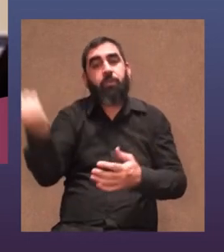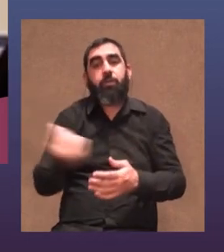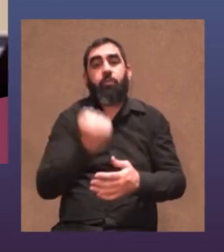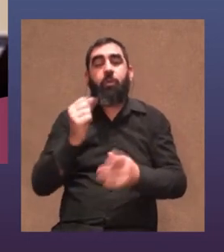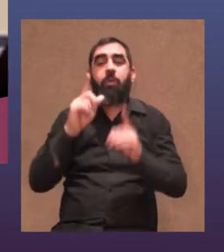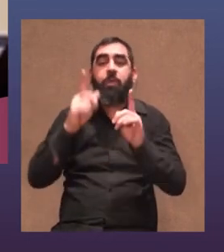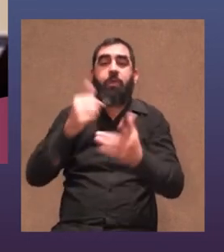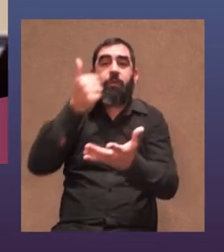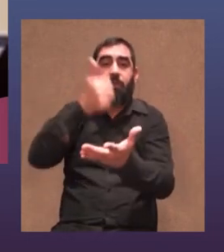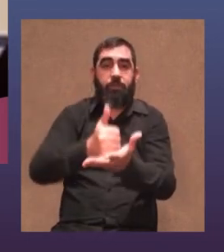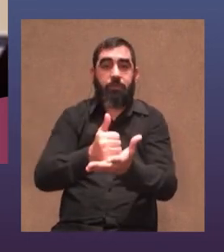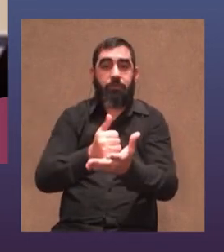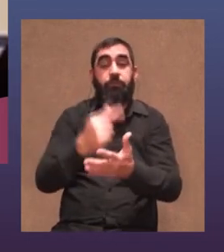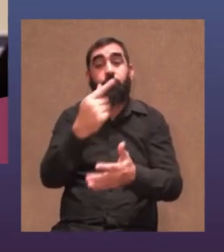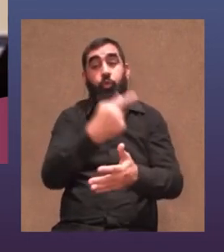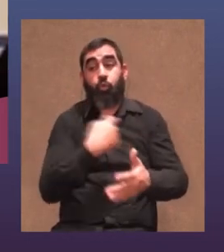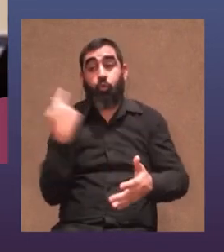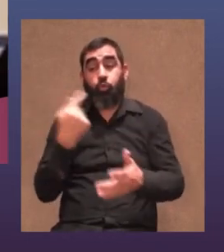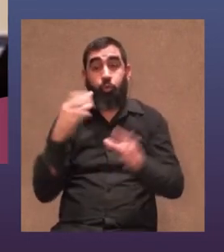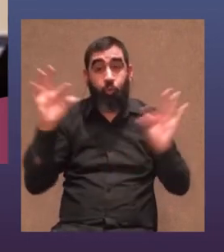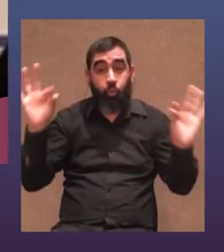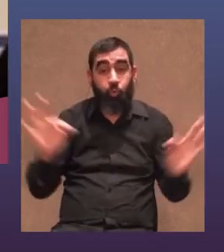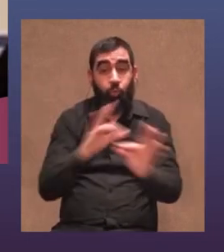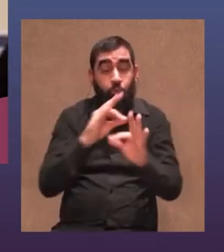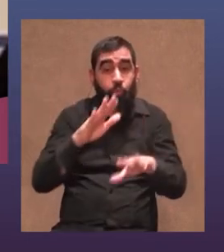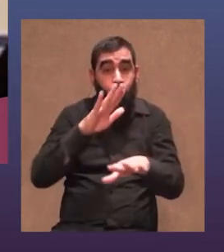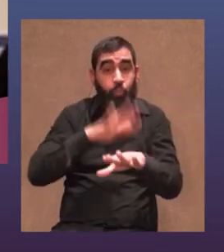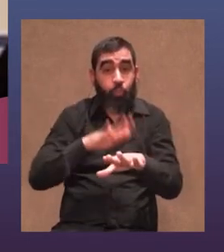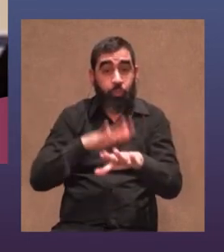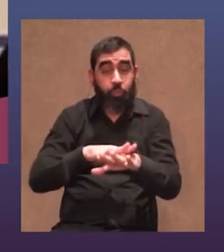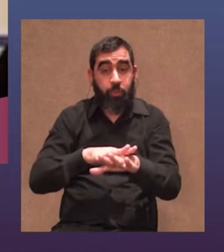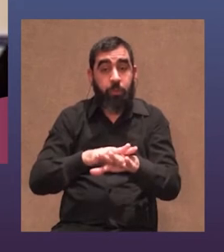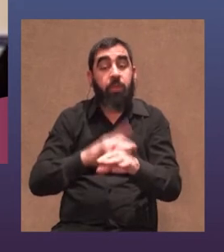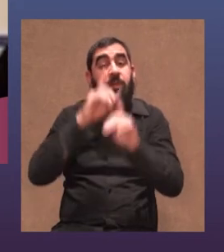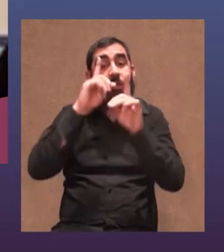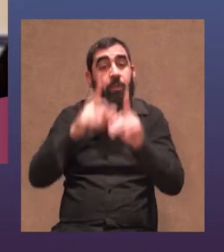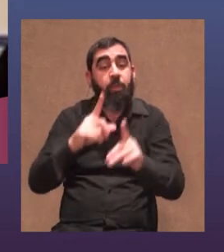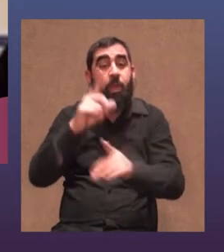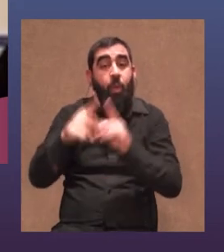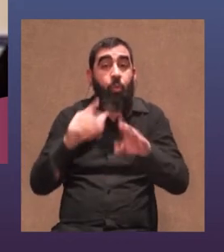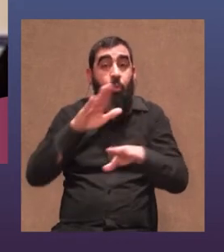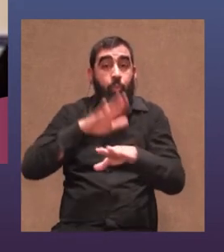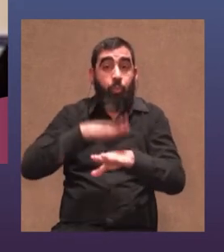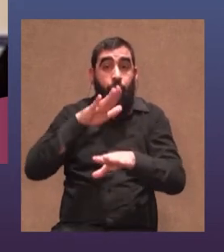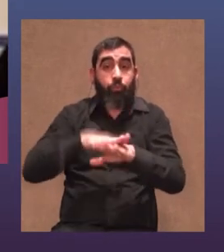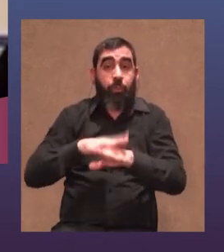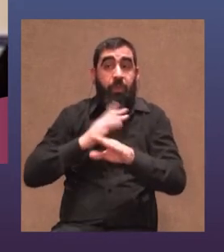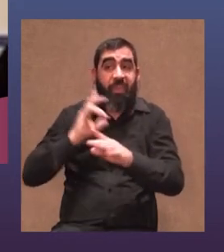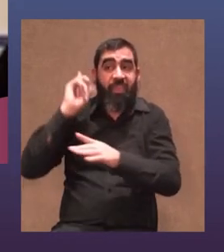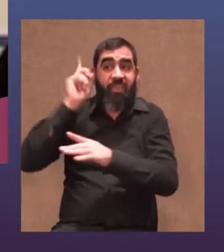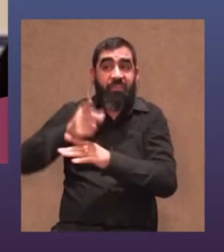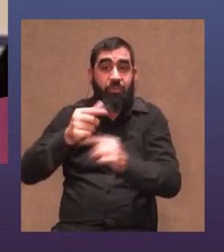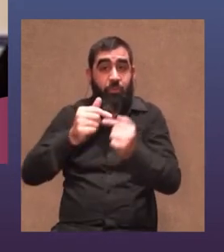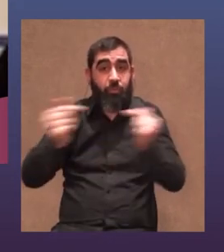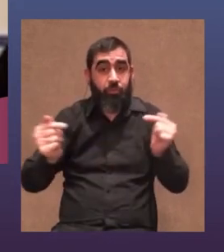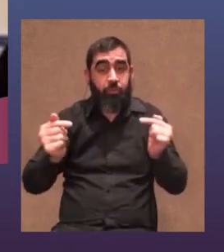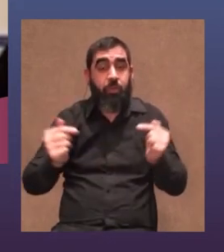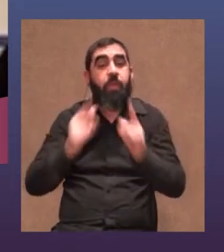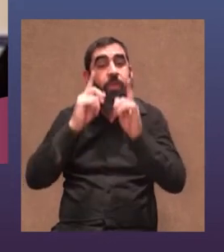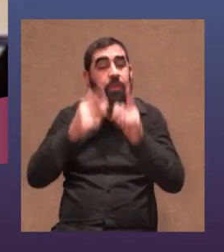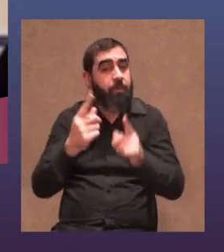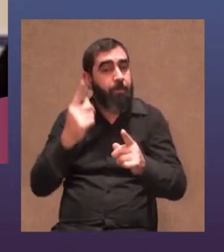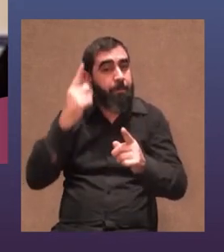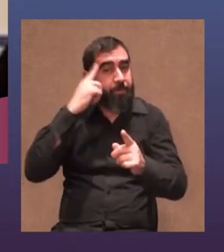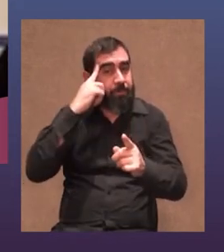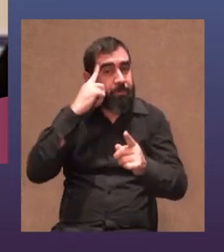estar. Y nosotros, los músicos, los artistas y los que estamos en algunos cargos de tomas de decisiones, tenemos que